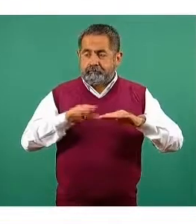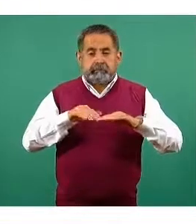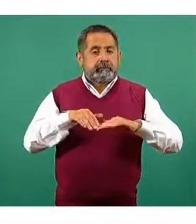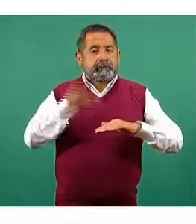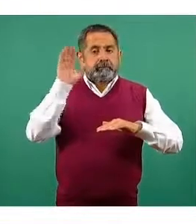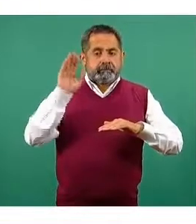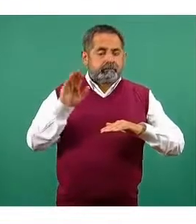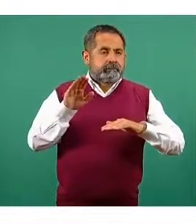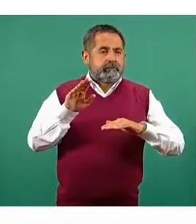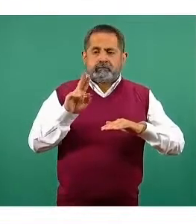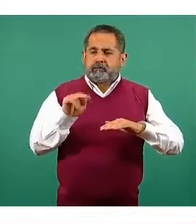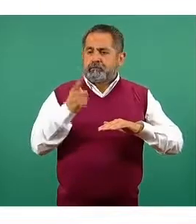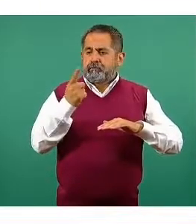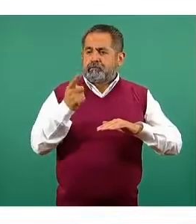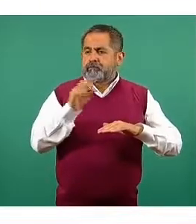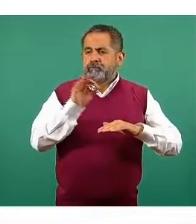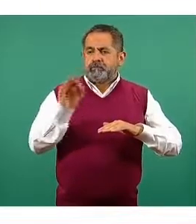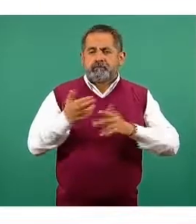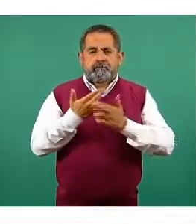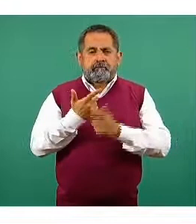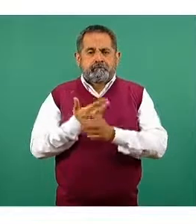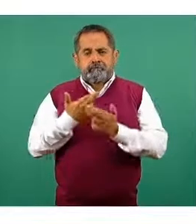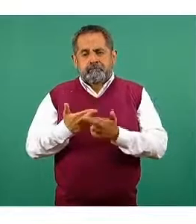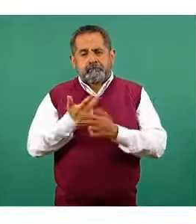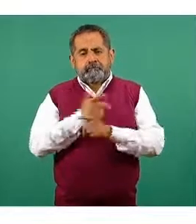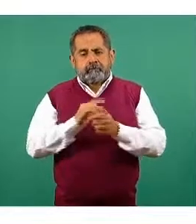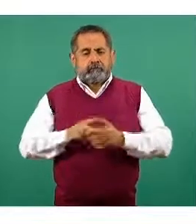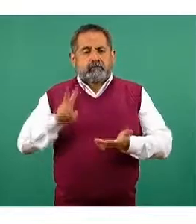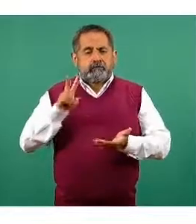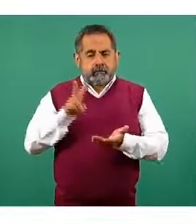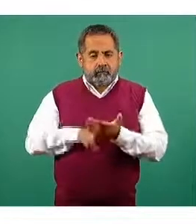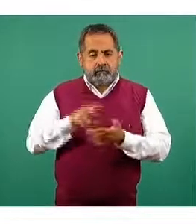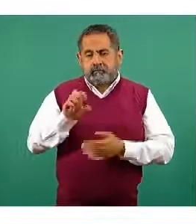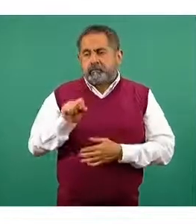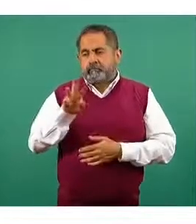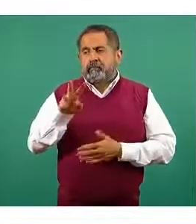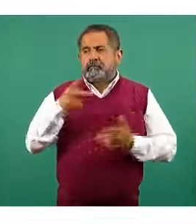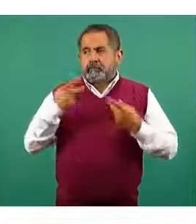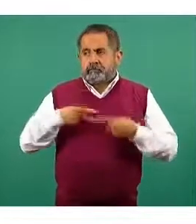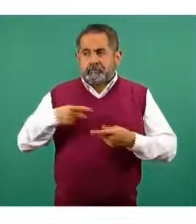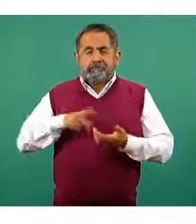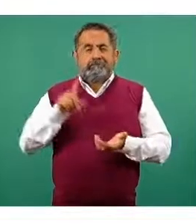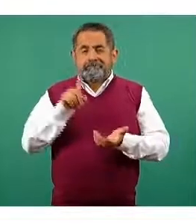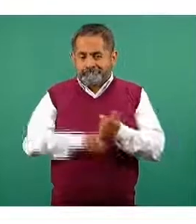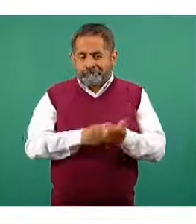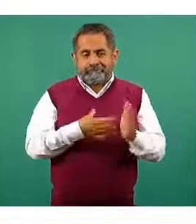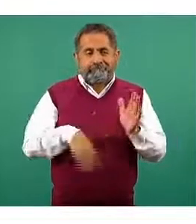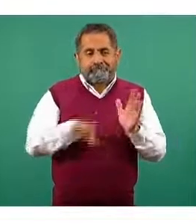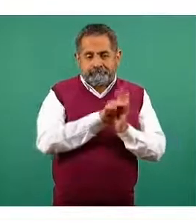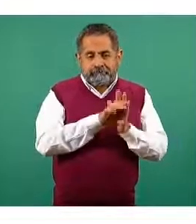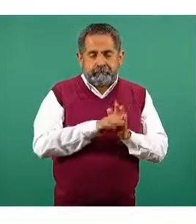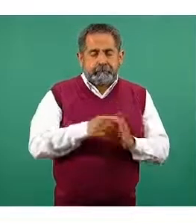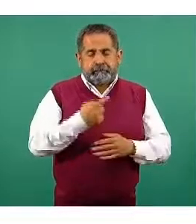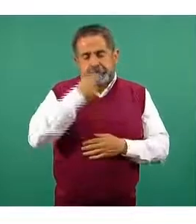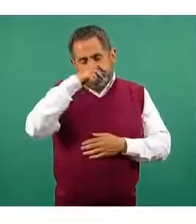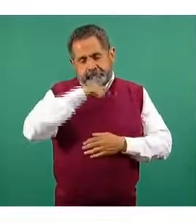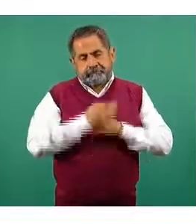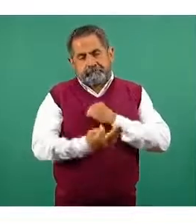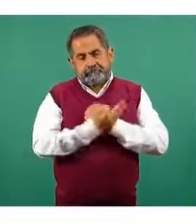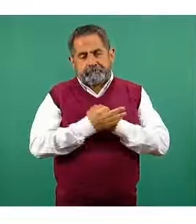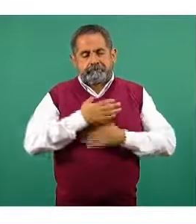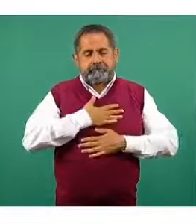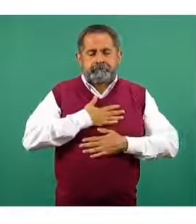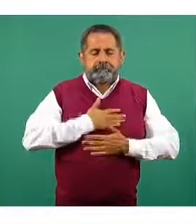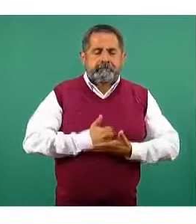una ocupación de 2.064 personas que están en este momento ocupando una cama con un respirador mecánico del